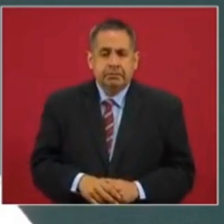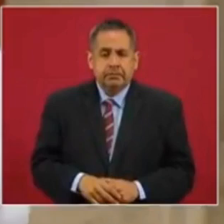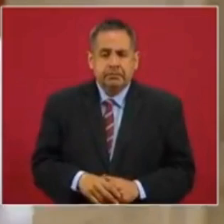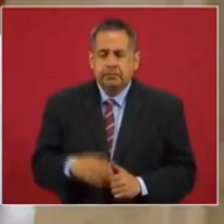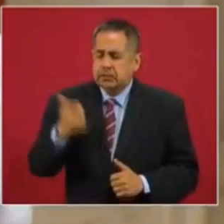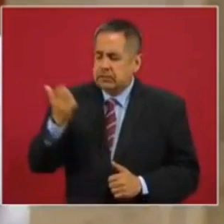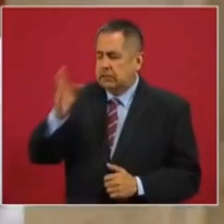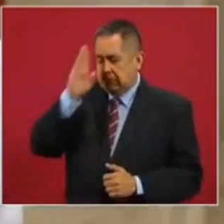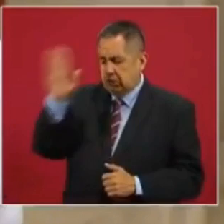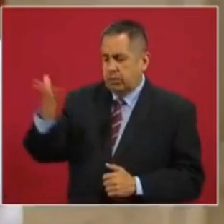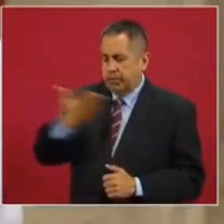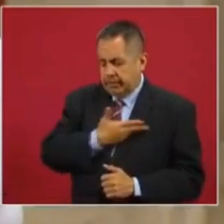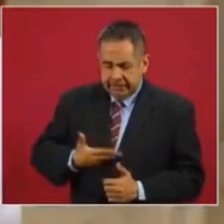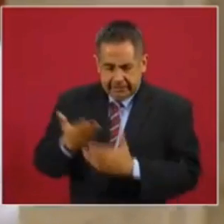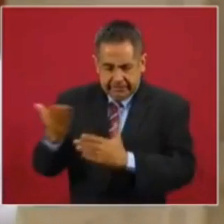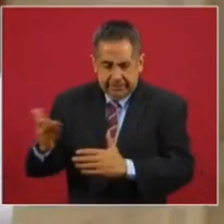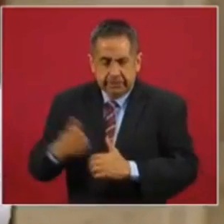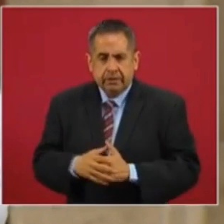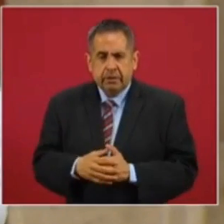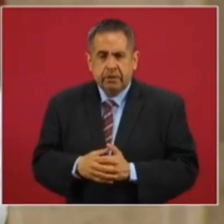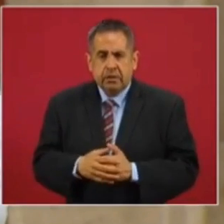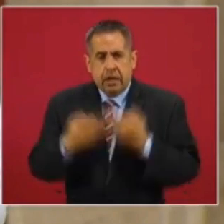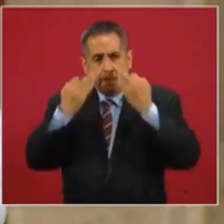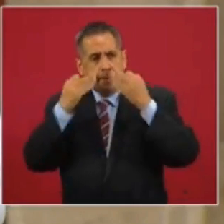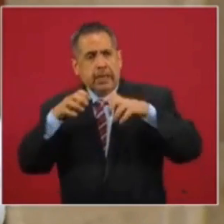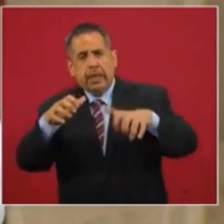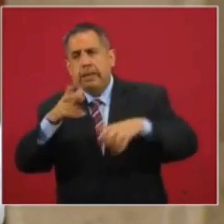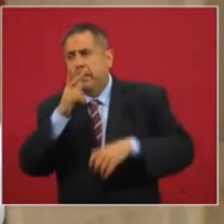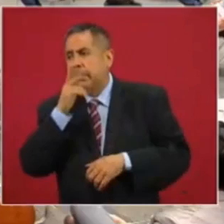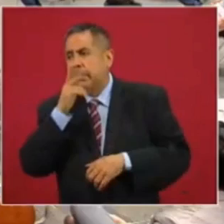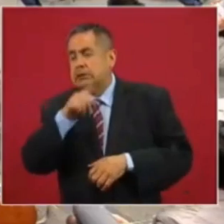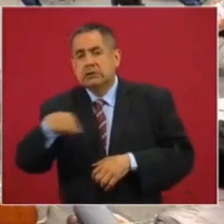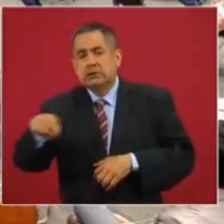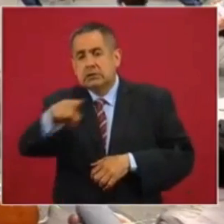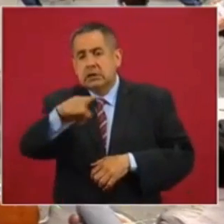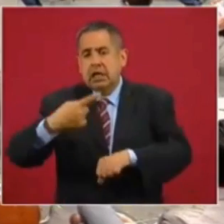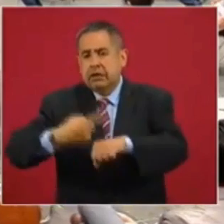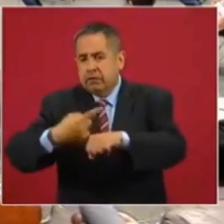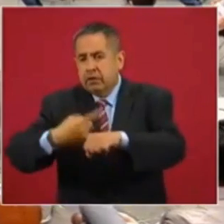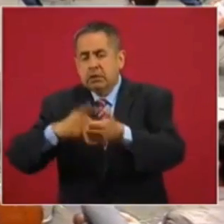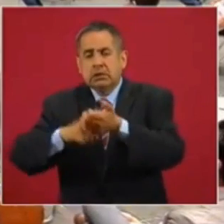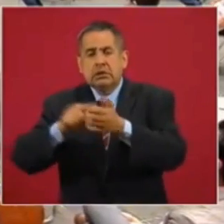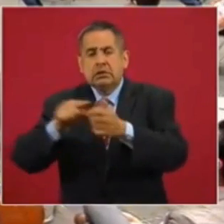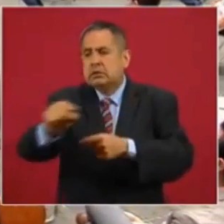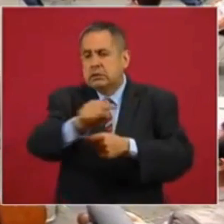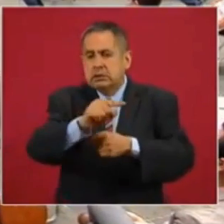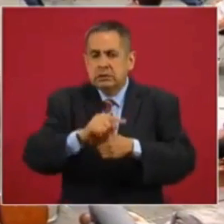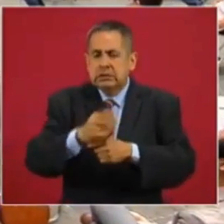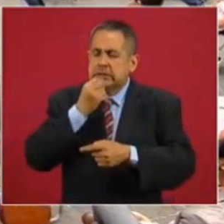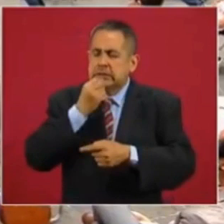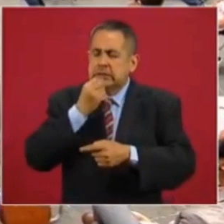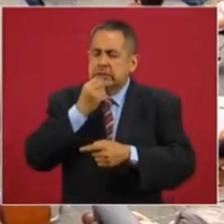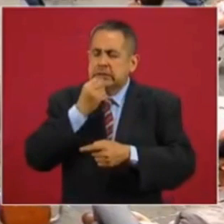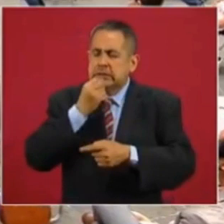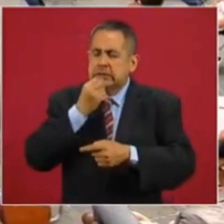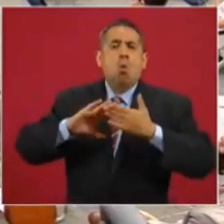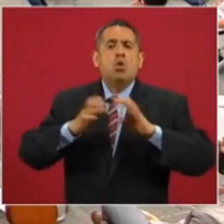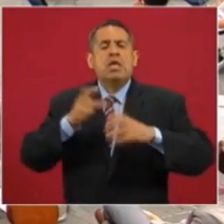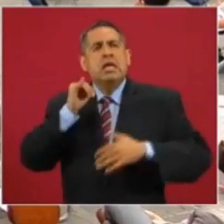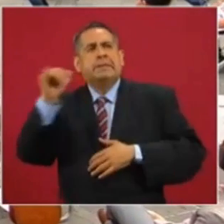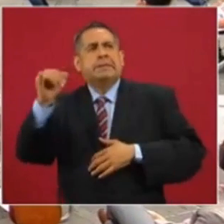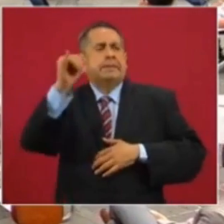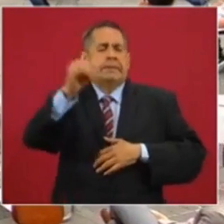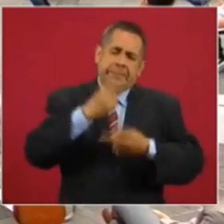señor presidente aquí ve a estos padres andan enfermos vienen de sus comunidades